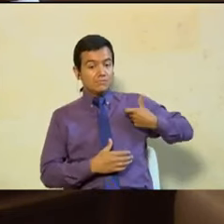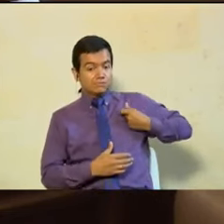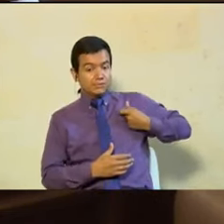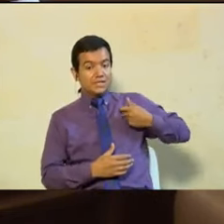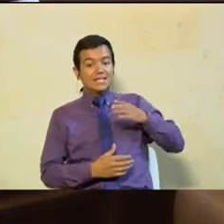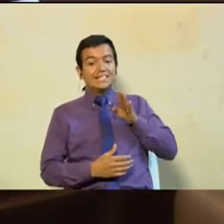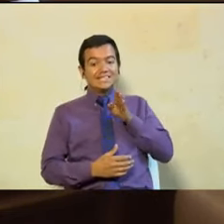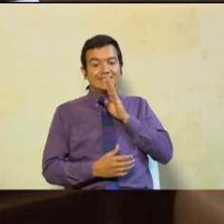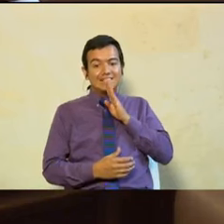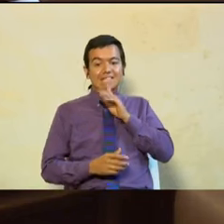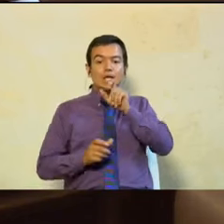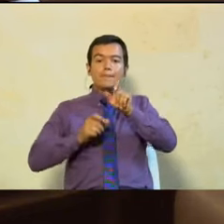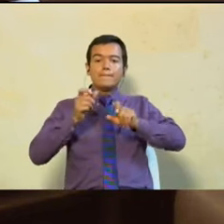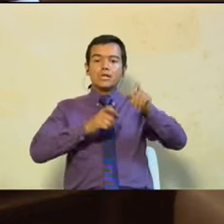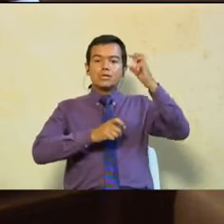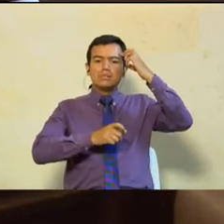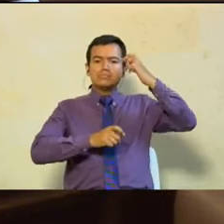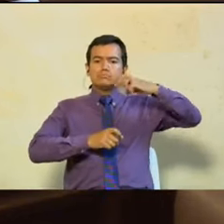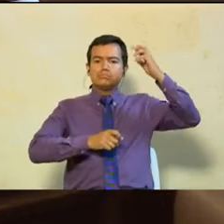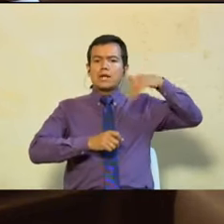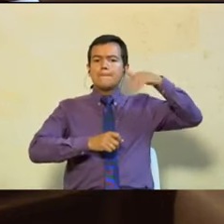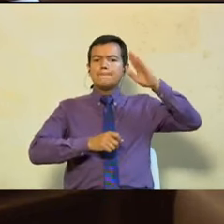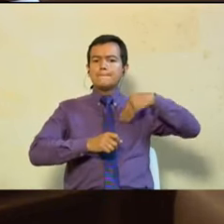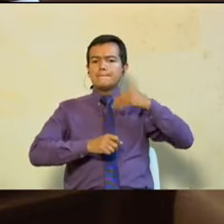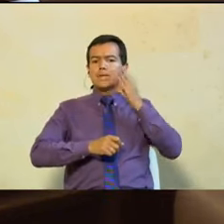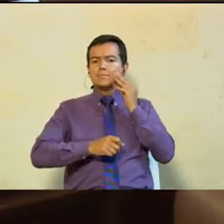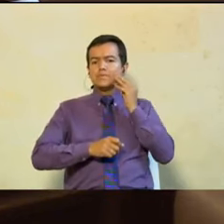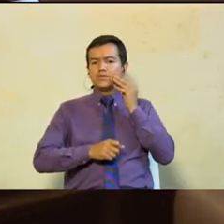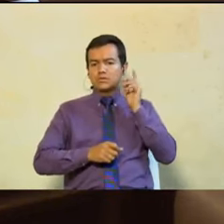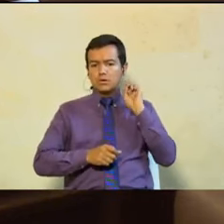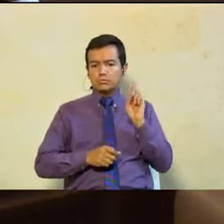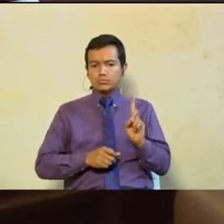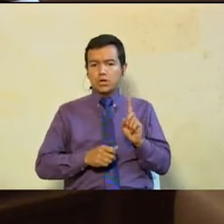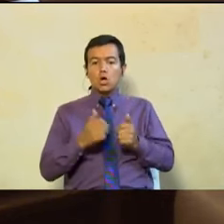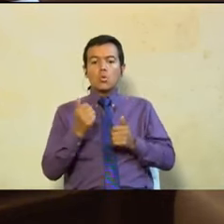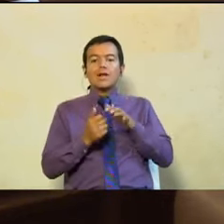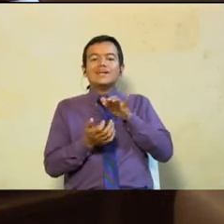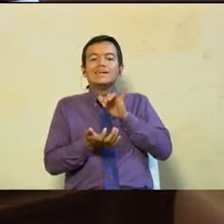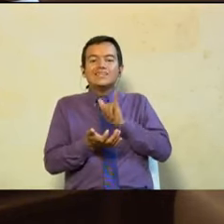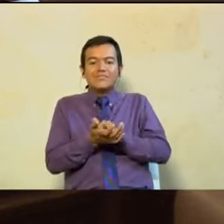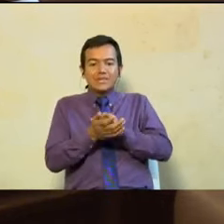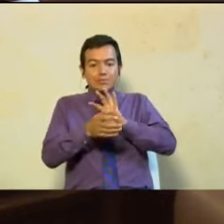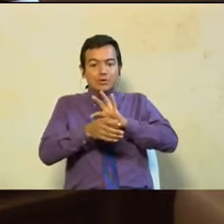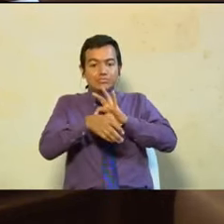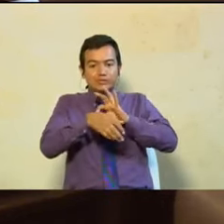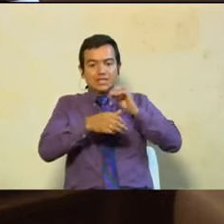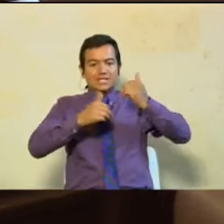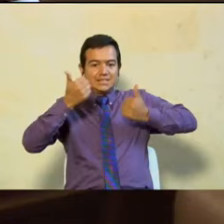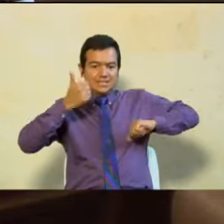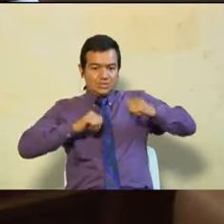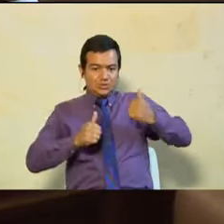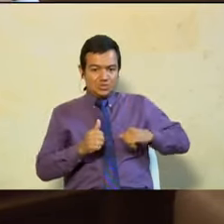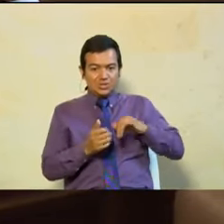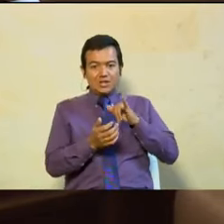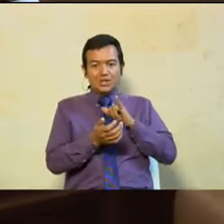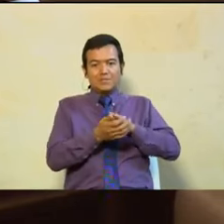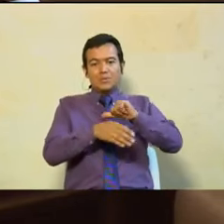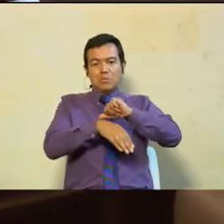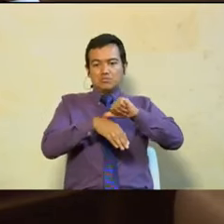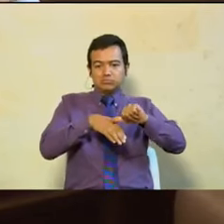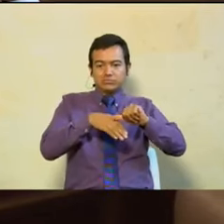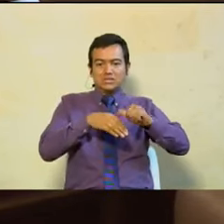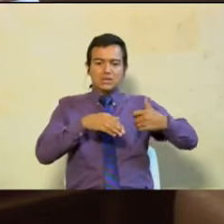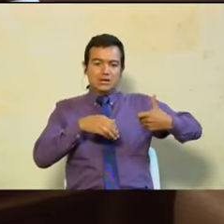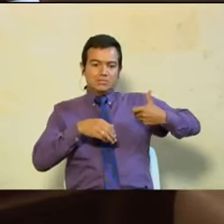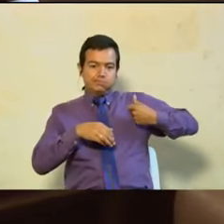los que tengan la mayor experticia y para eso son los cirujanos plásticos que que